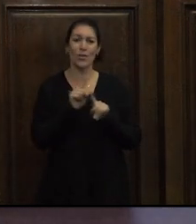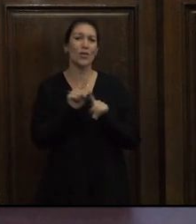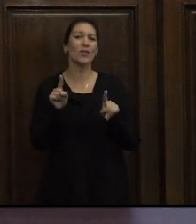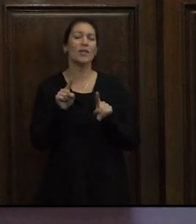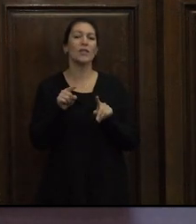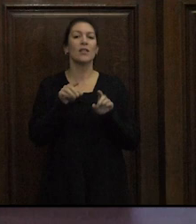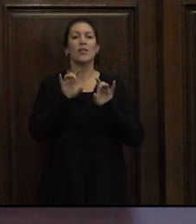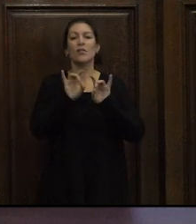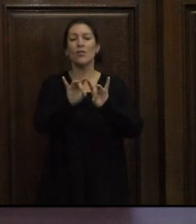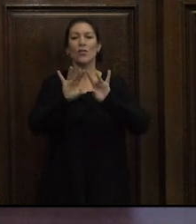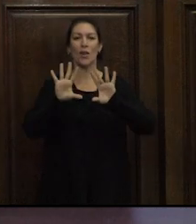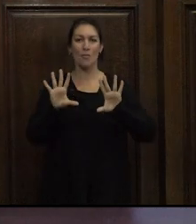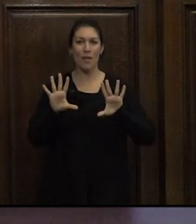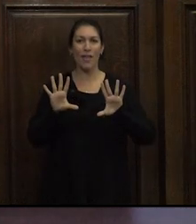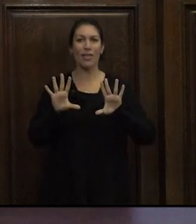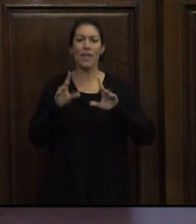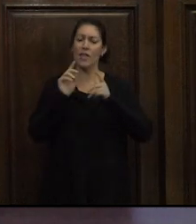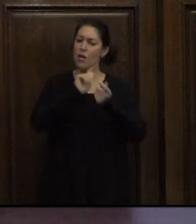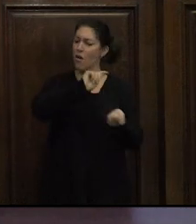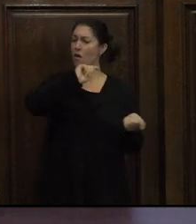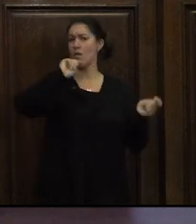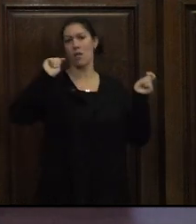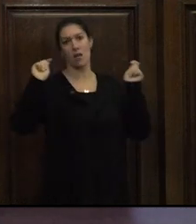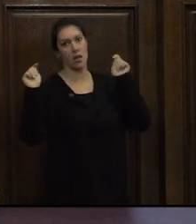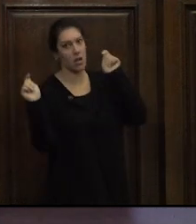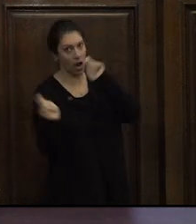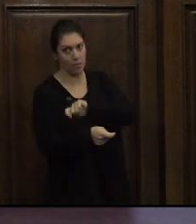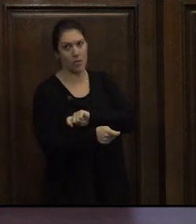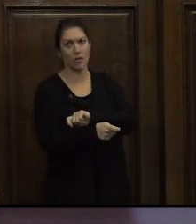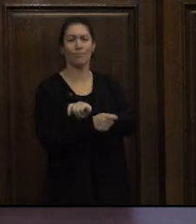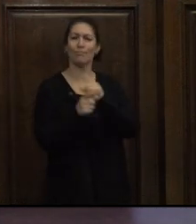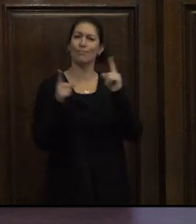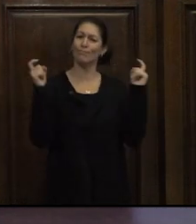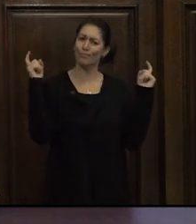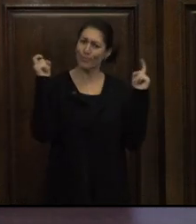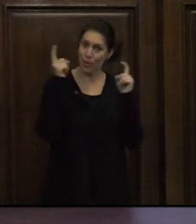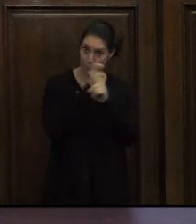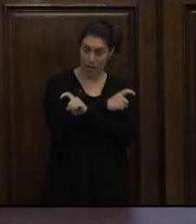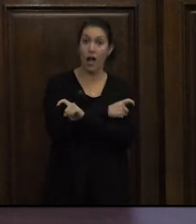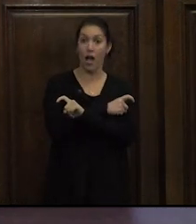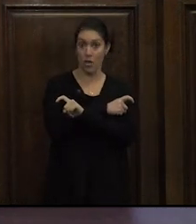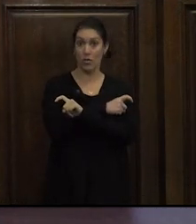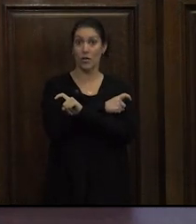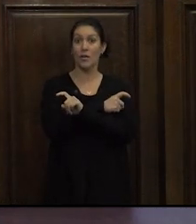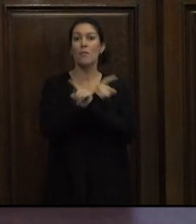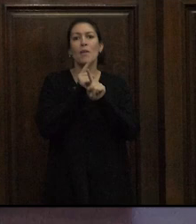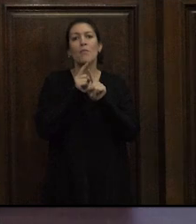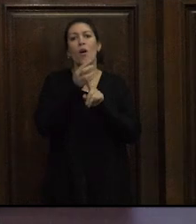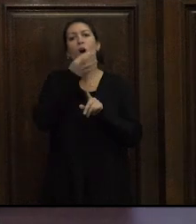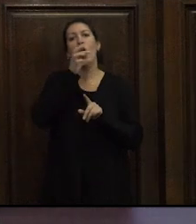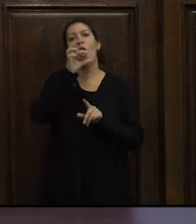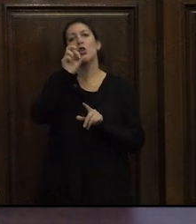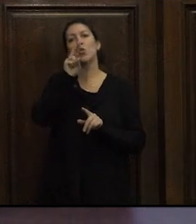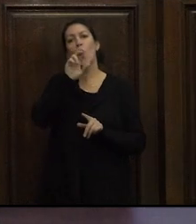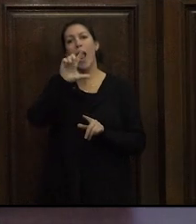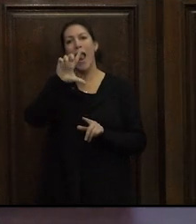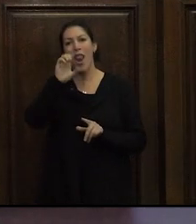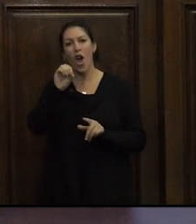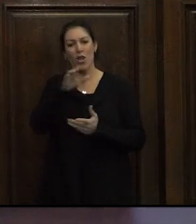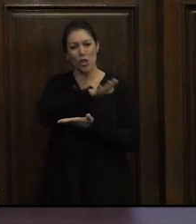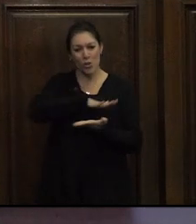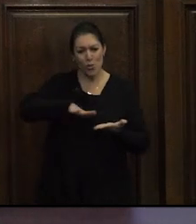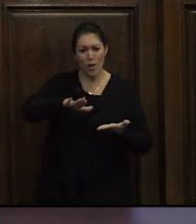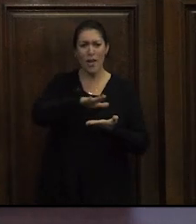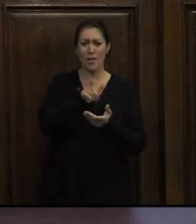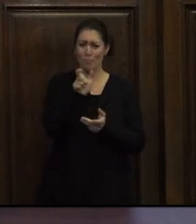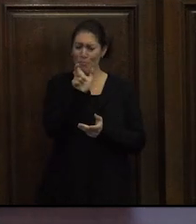demás, sino que se trata justamente de una transformación compleja, ¿no? O sea, tanto la palabra suelo, incluso me parece